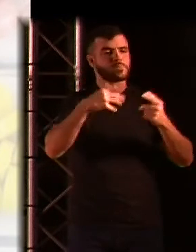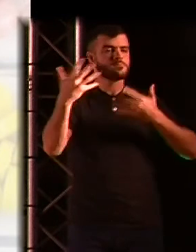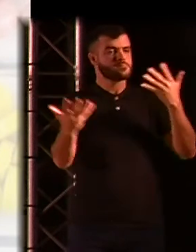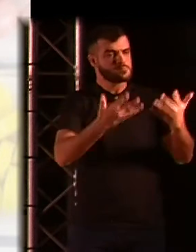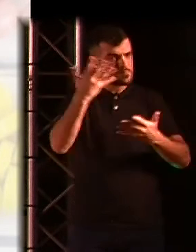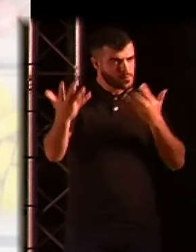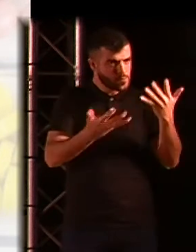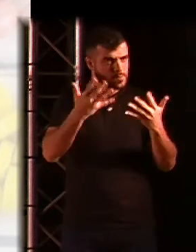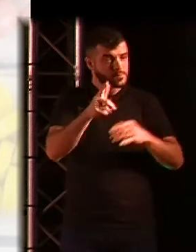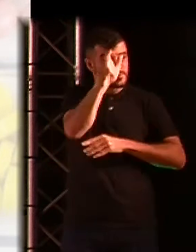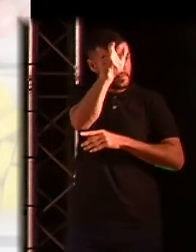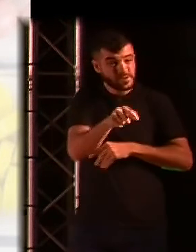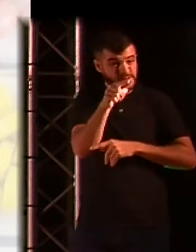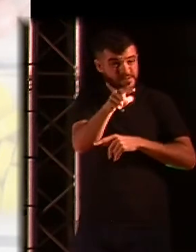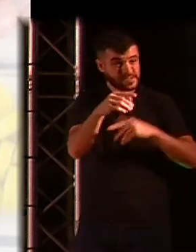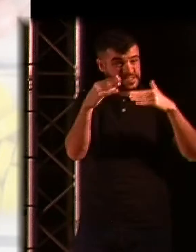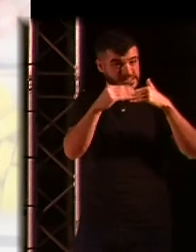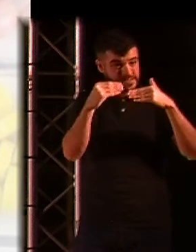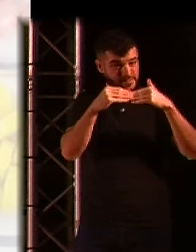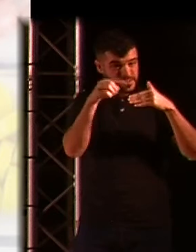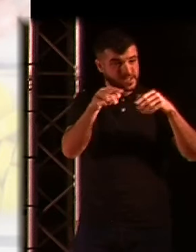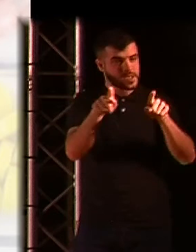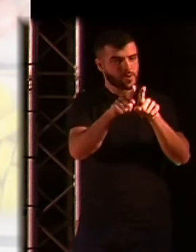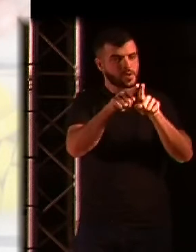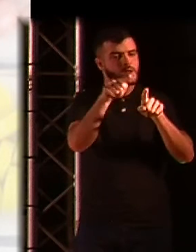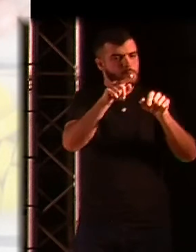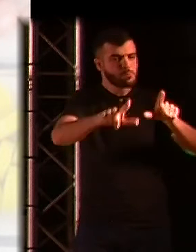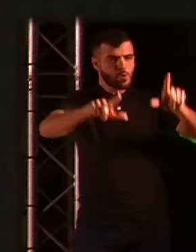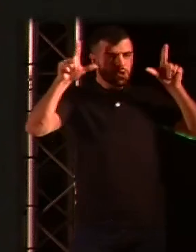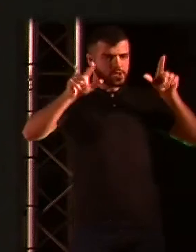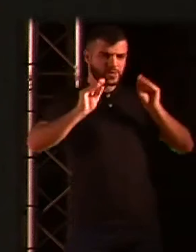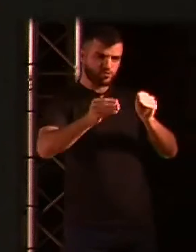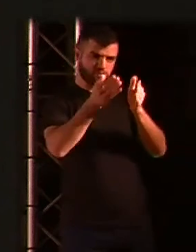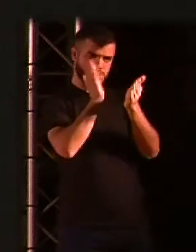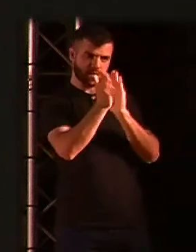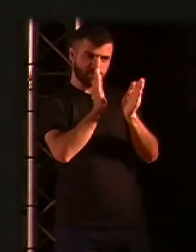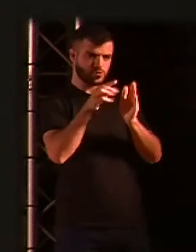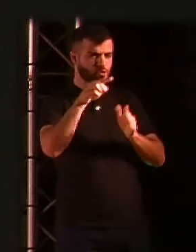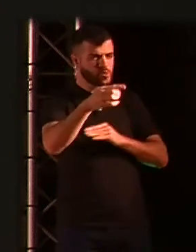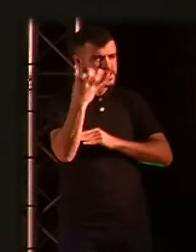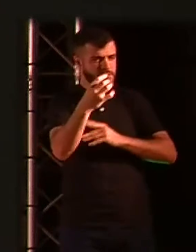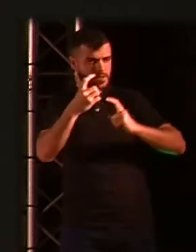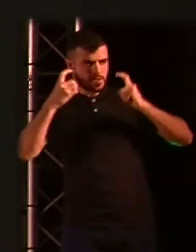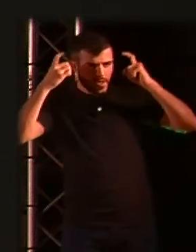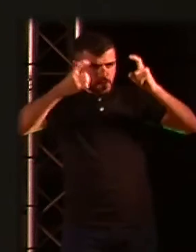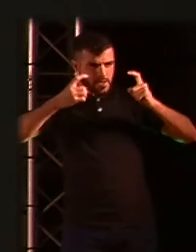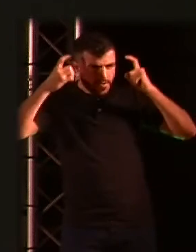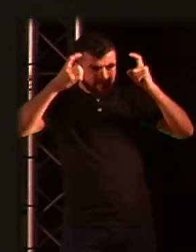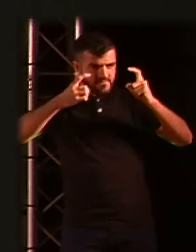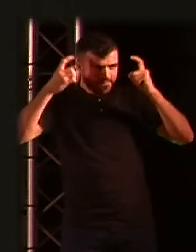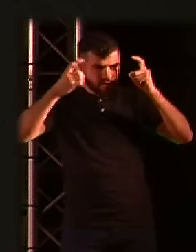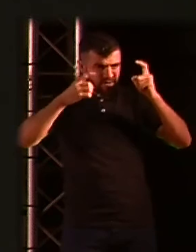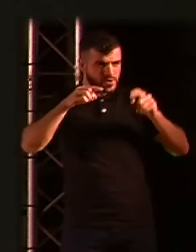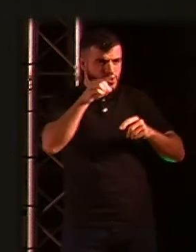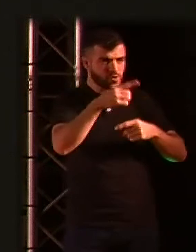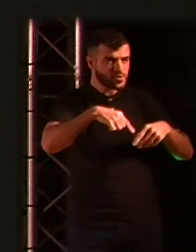Se promueve que la persona sea el protagonista de su tratamiento, que haga un esfuerzo activo y no que sea un